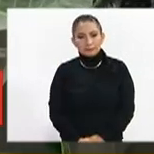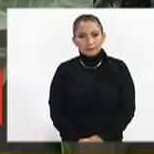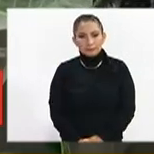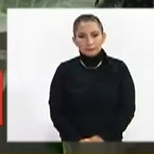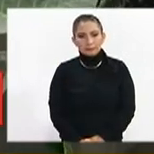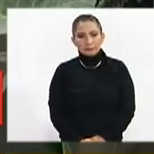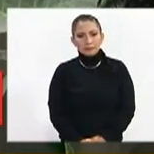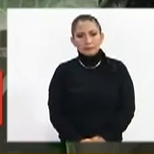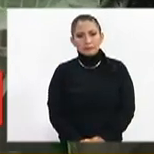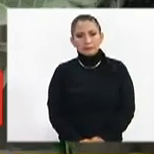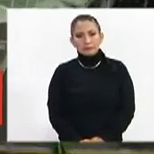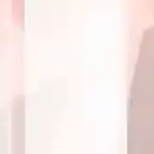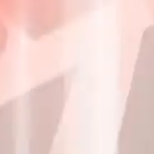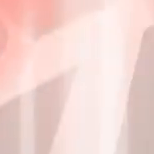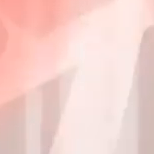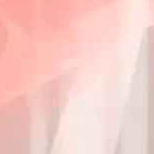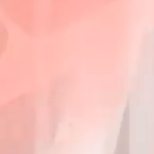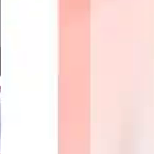www.cmicac.org.mx.